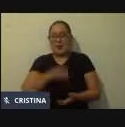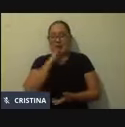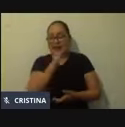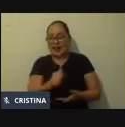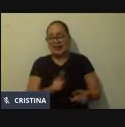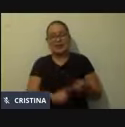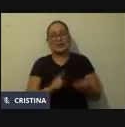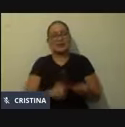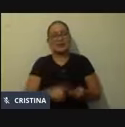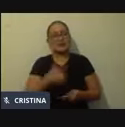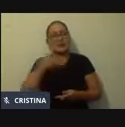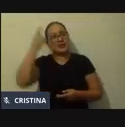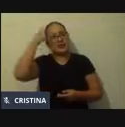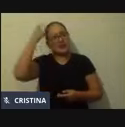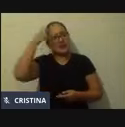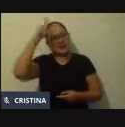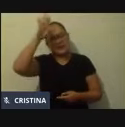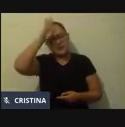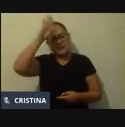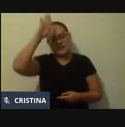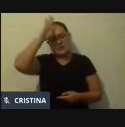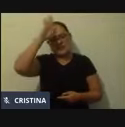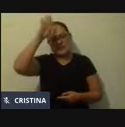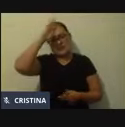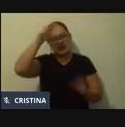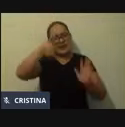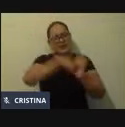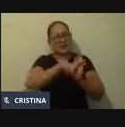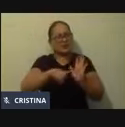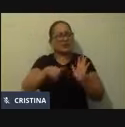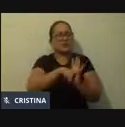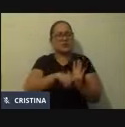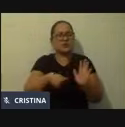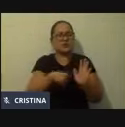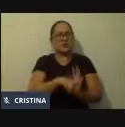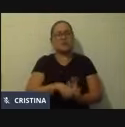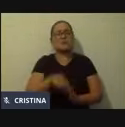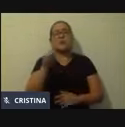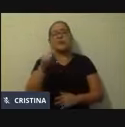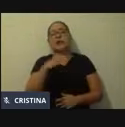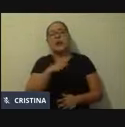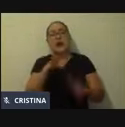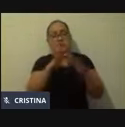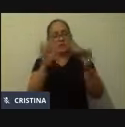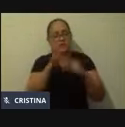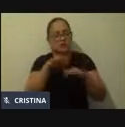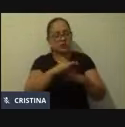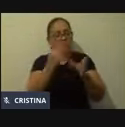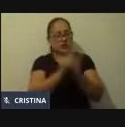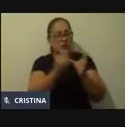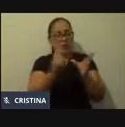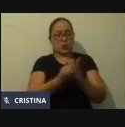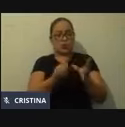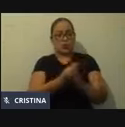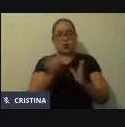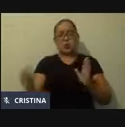a su mente a estar totalmente minada. Y les decía de los cursos que estoy poniendo en esta plataforma, que